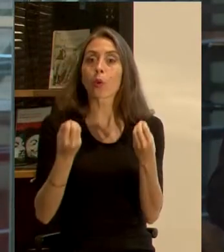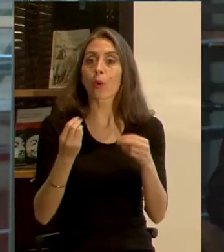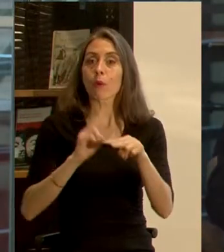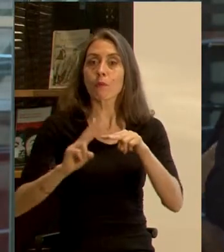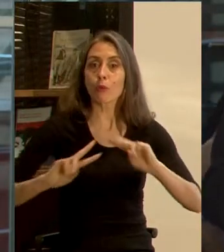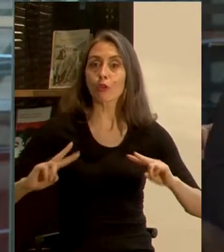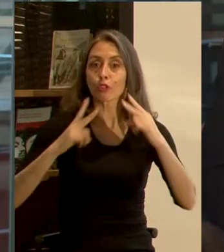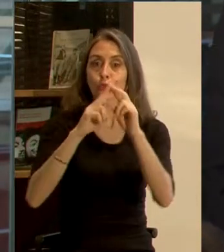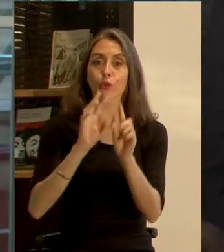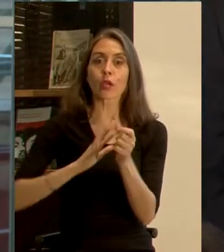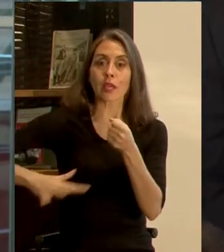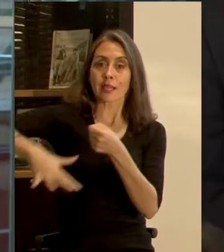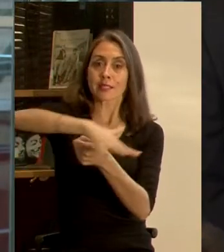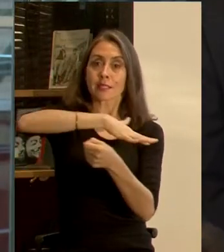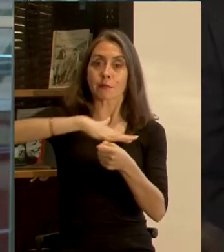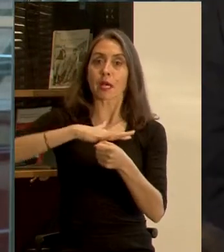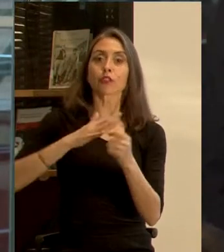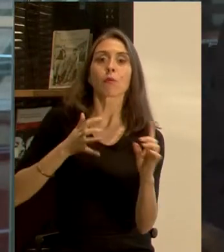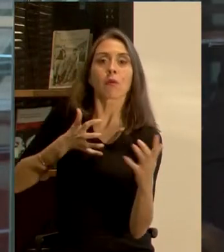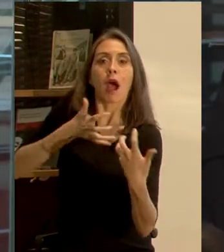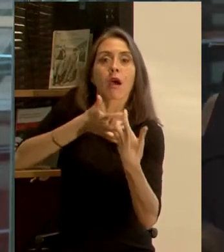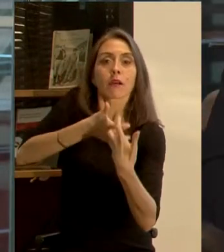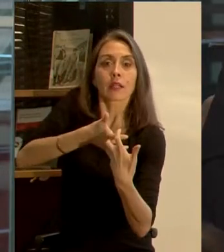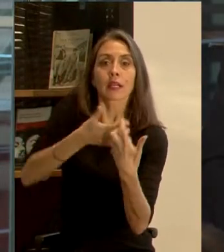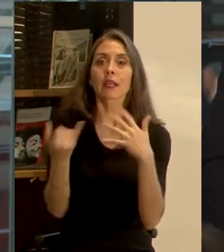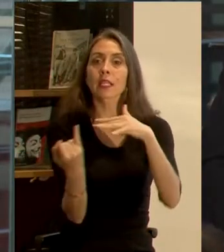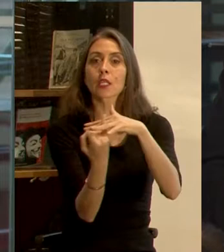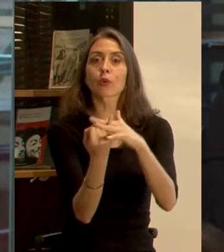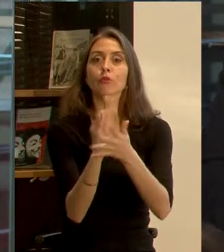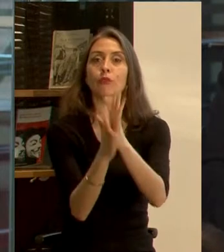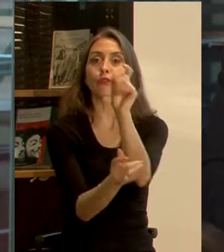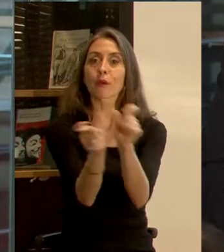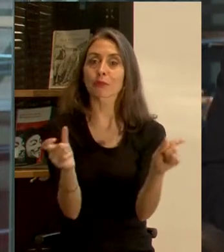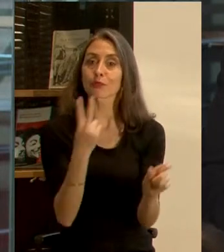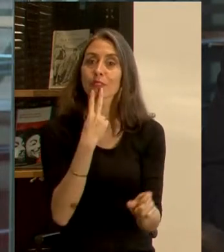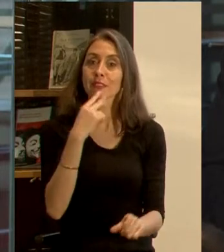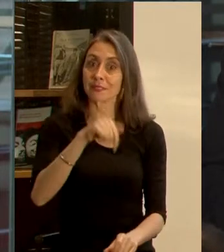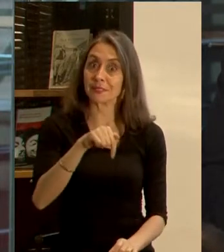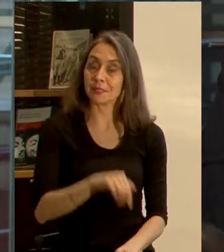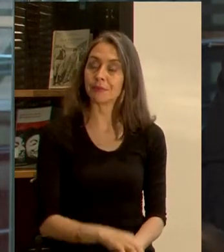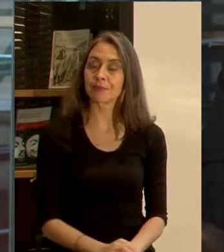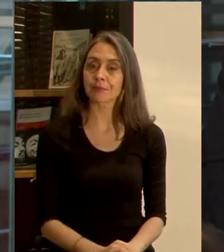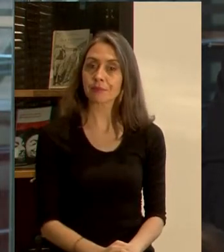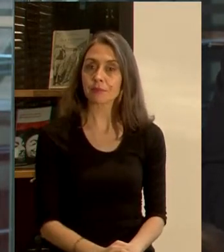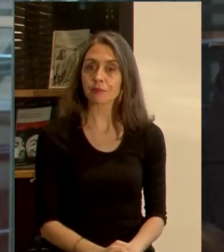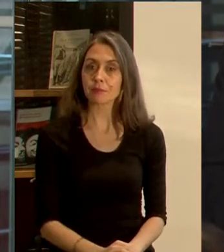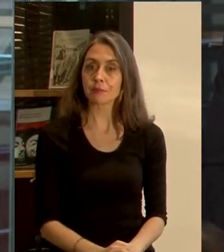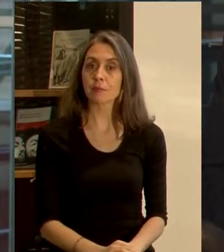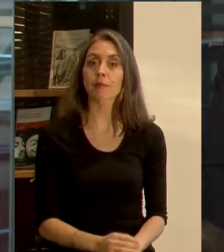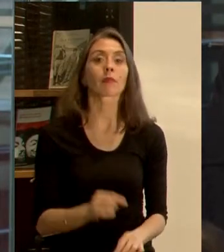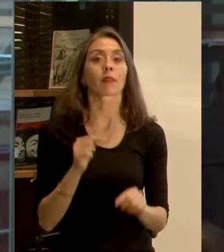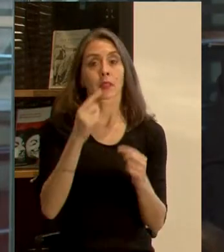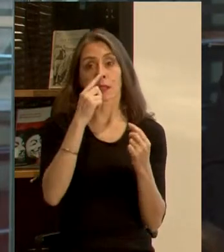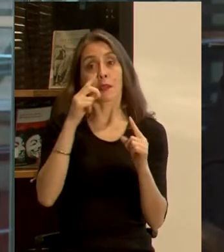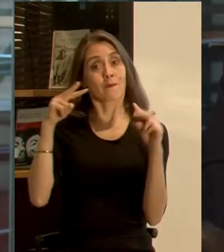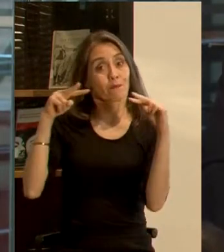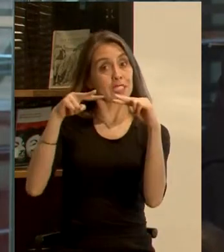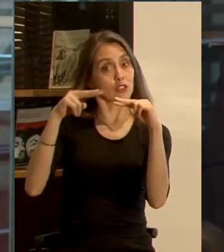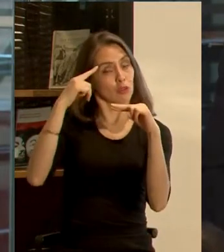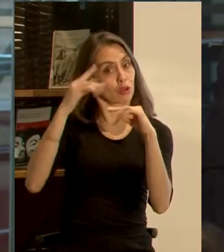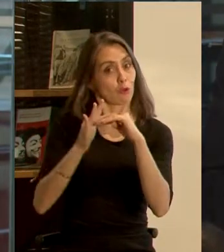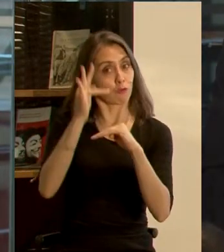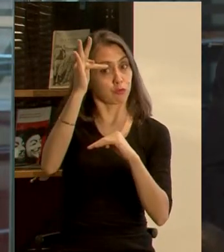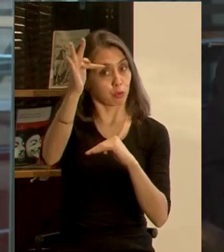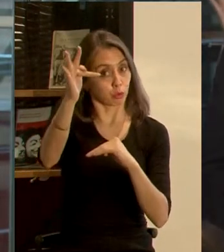construir un entorno más amigable y sobre todo inclusivo para todos nuestros habitantes. Esta visión de futuro, que